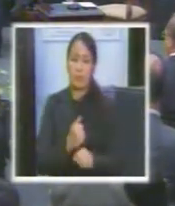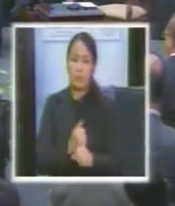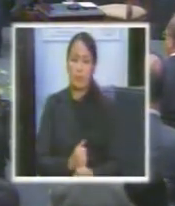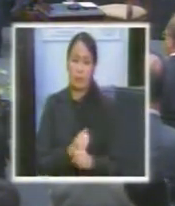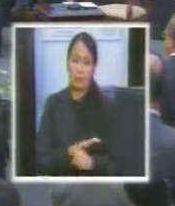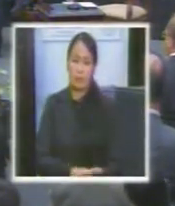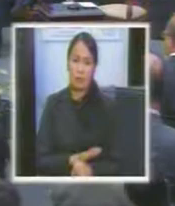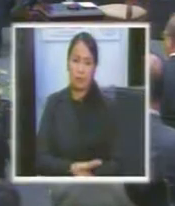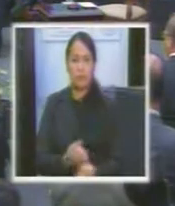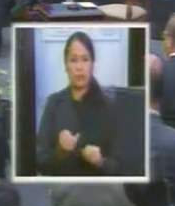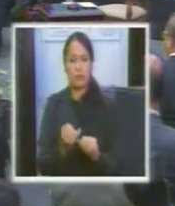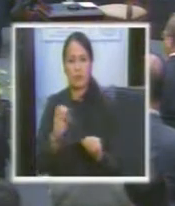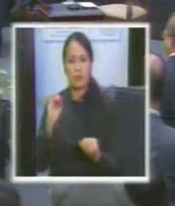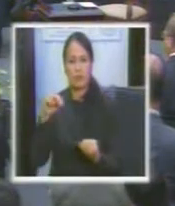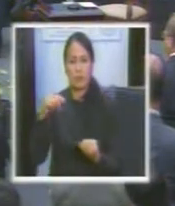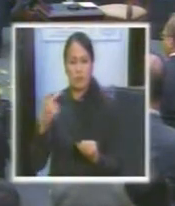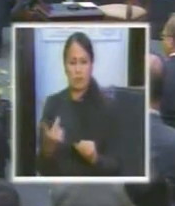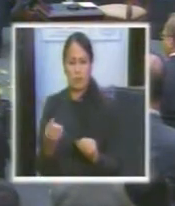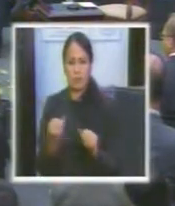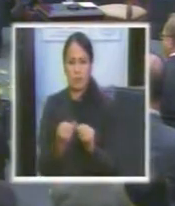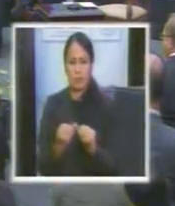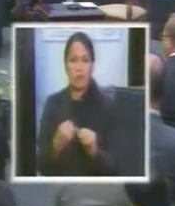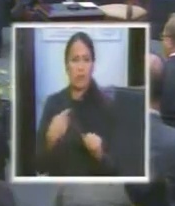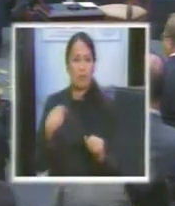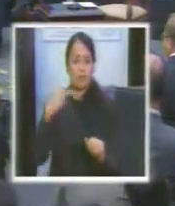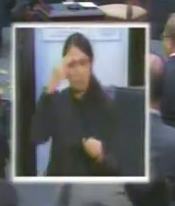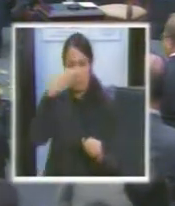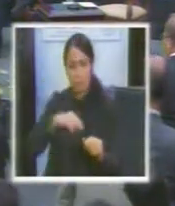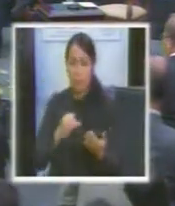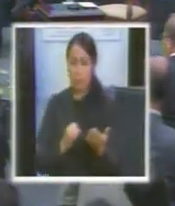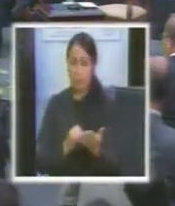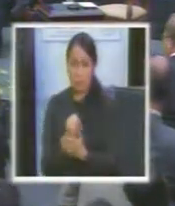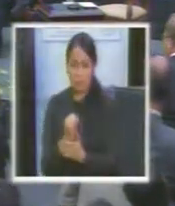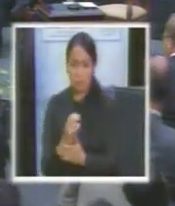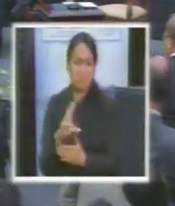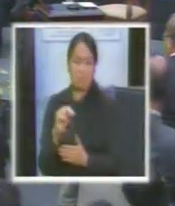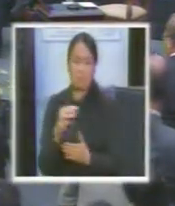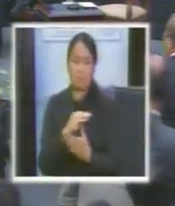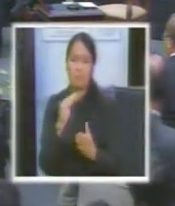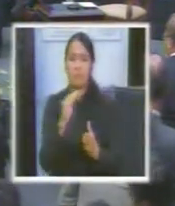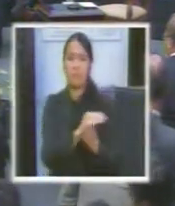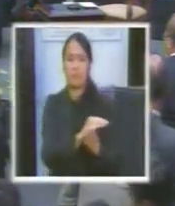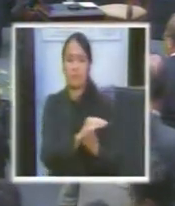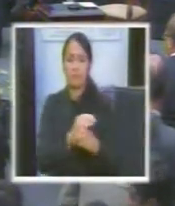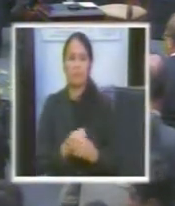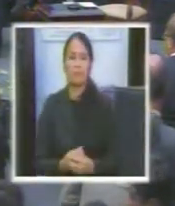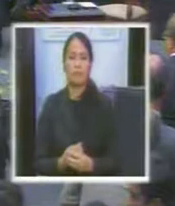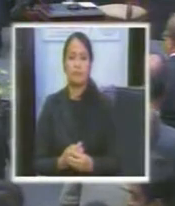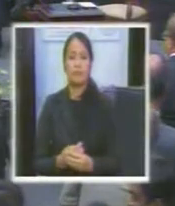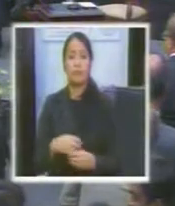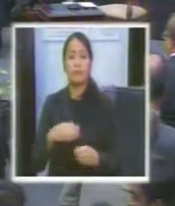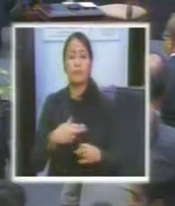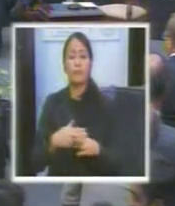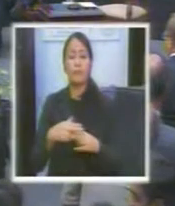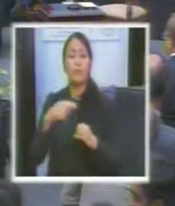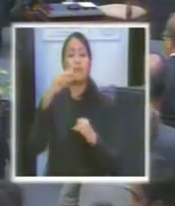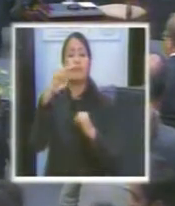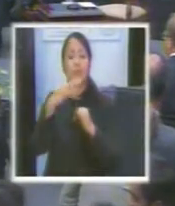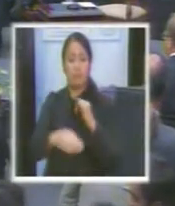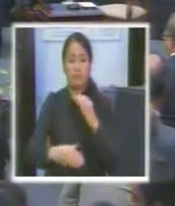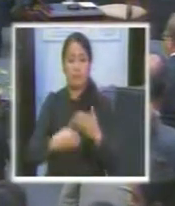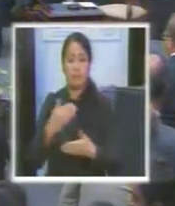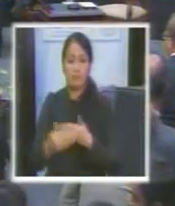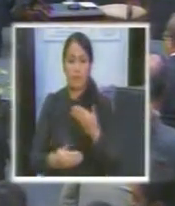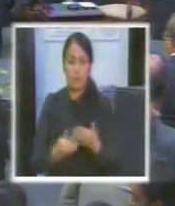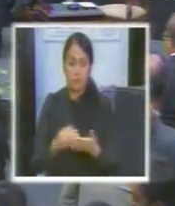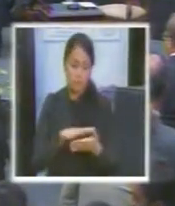europeas no alteraron las decisiones buenas o malas que tomaron los gobiernos al respecto. Y al final del proceso, lo que